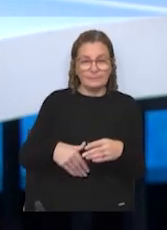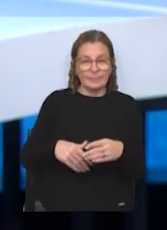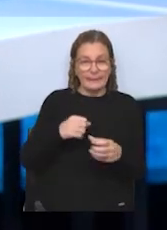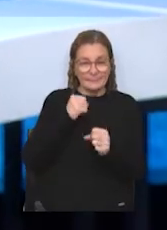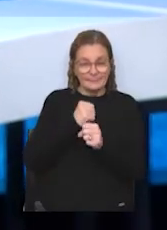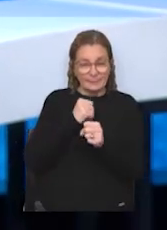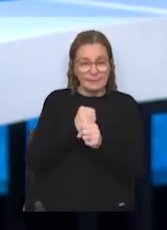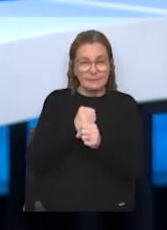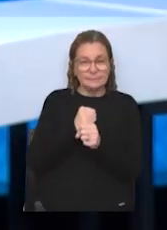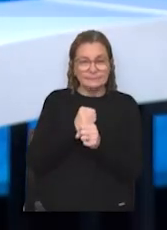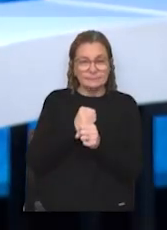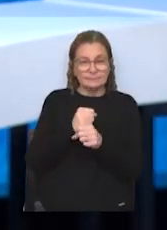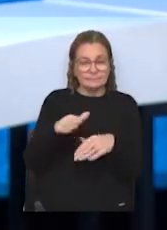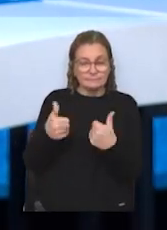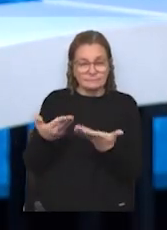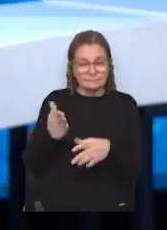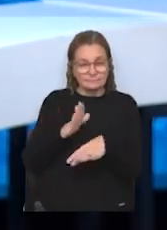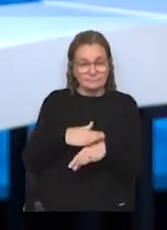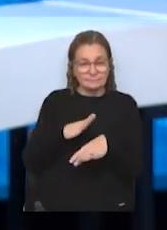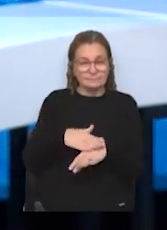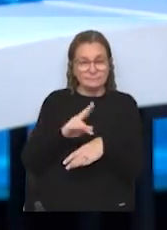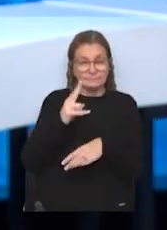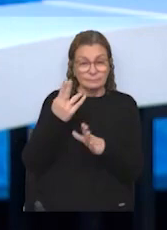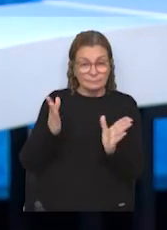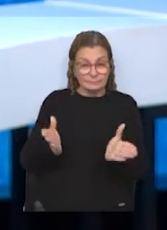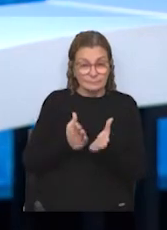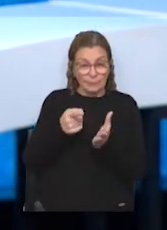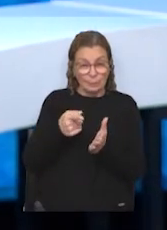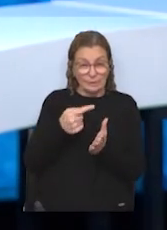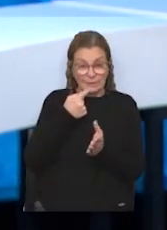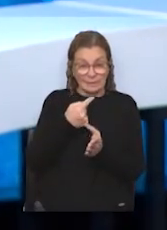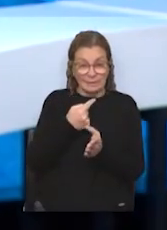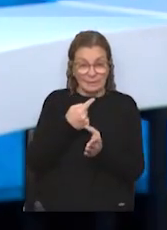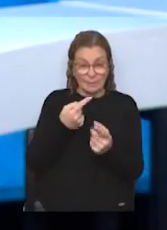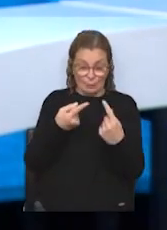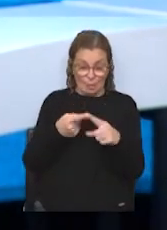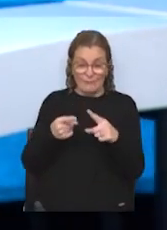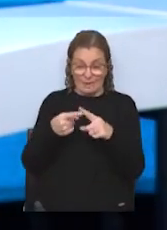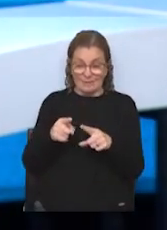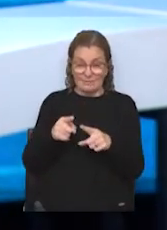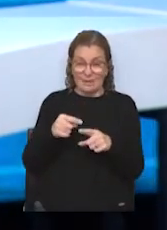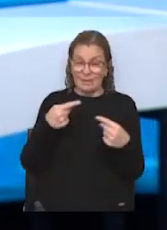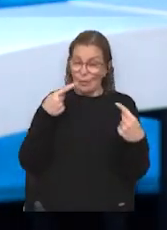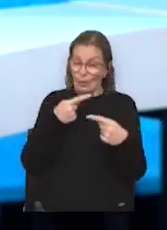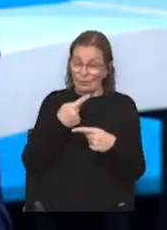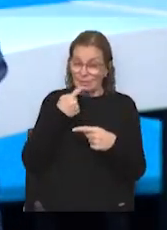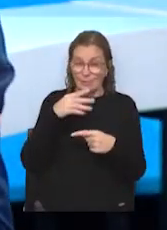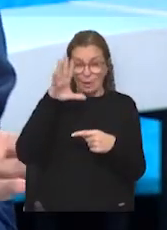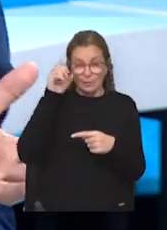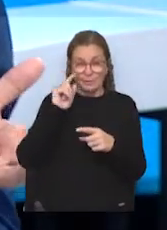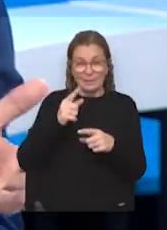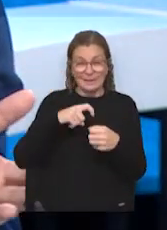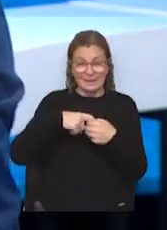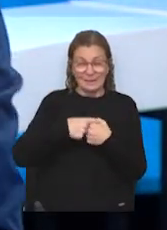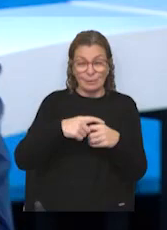trabajar de darle determinadas responsabilidades a Uruguay adelante ustedes manejaron sus diferencias criticaron este aspecto recuerdo también la central